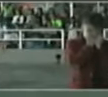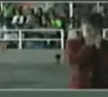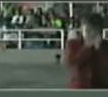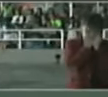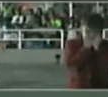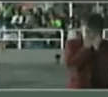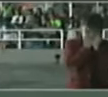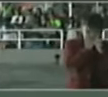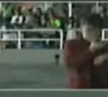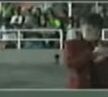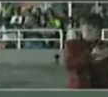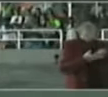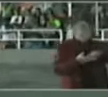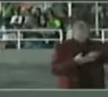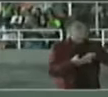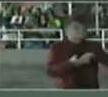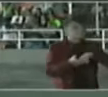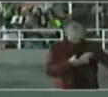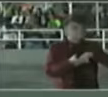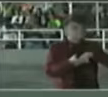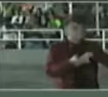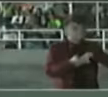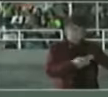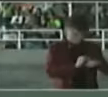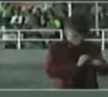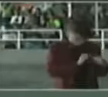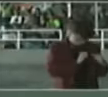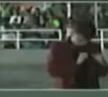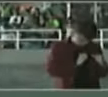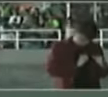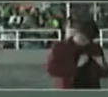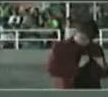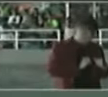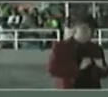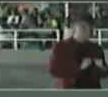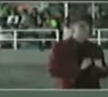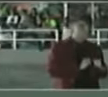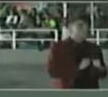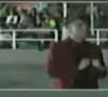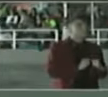no obstante, en mi corazón